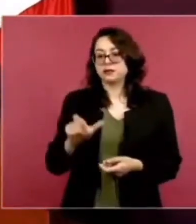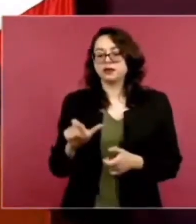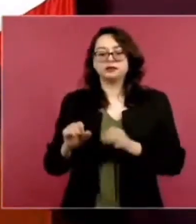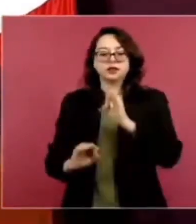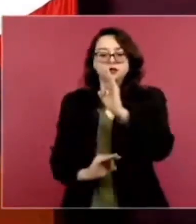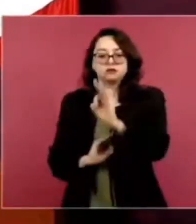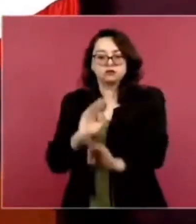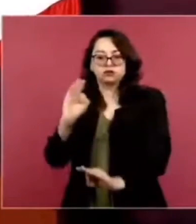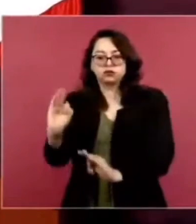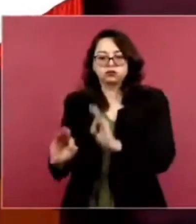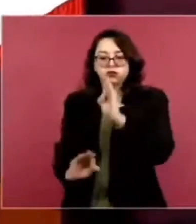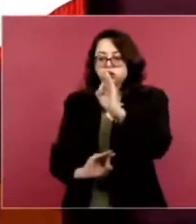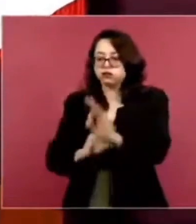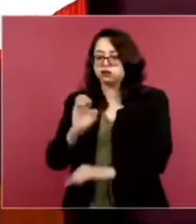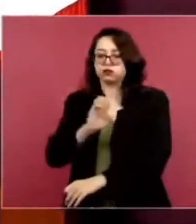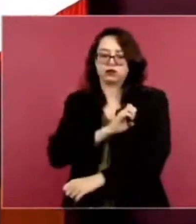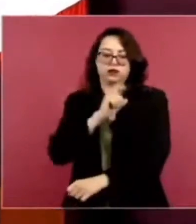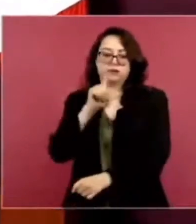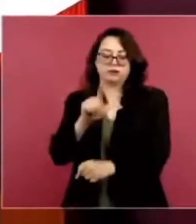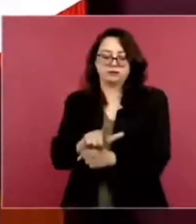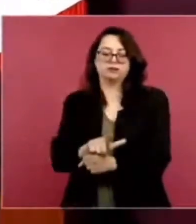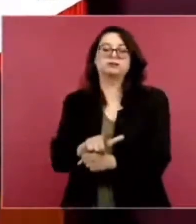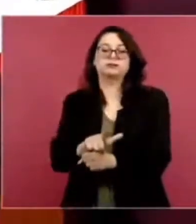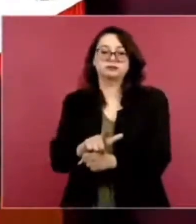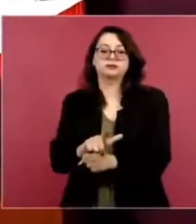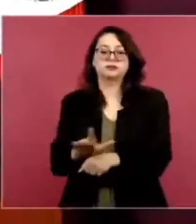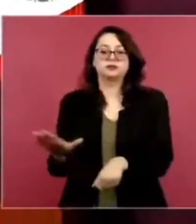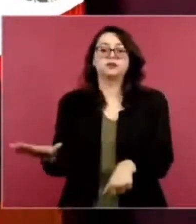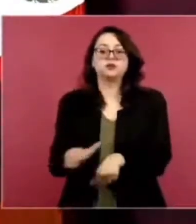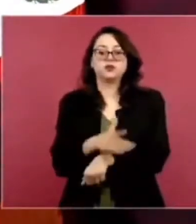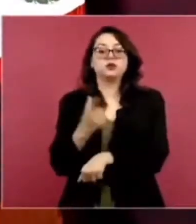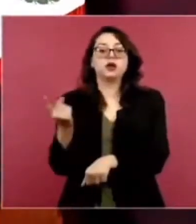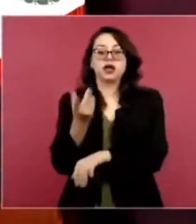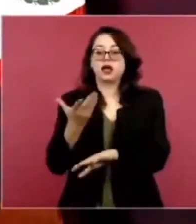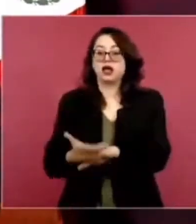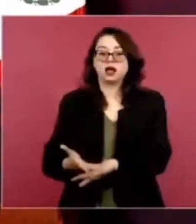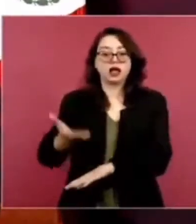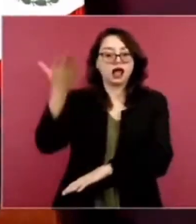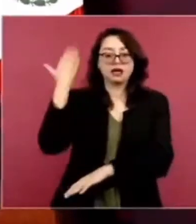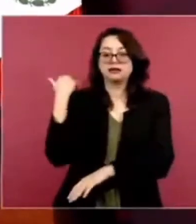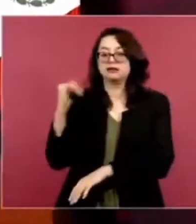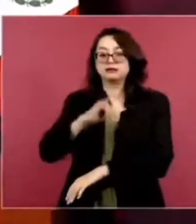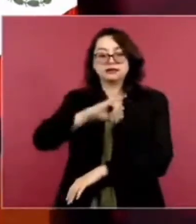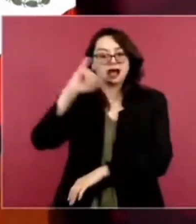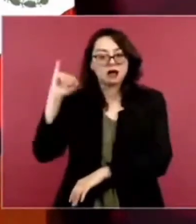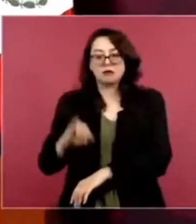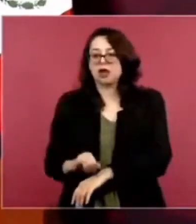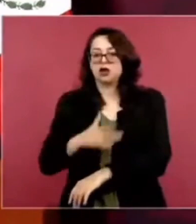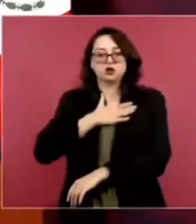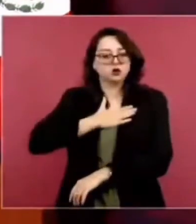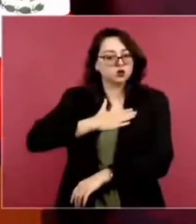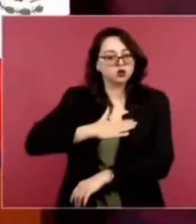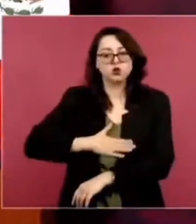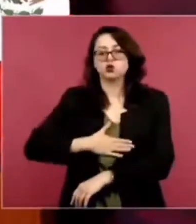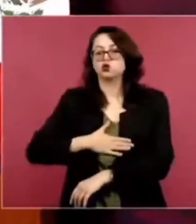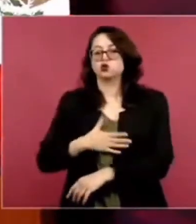Pemex. Nunca los habían basificado